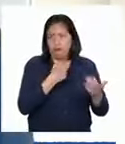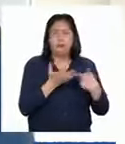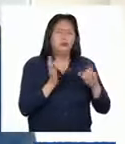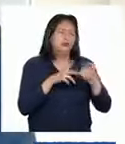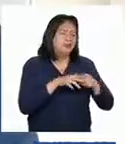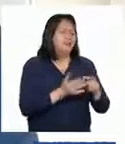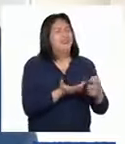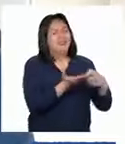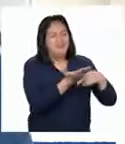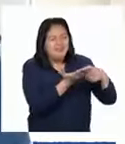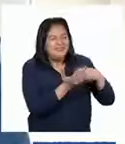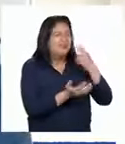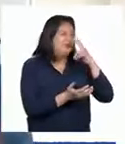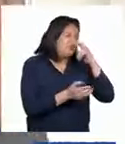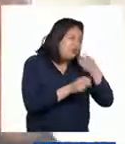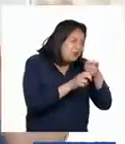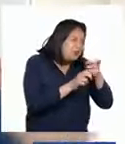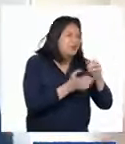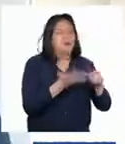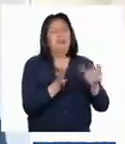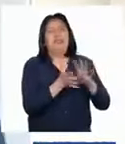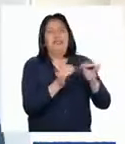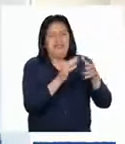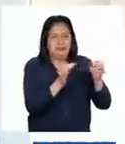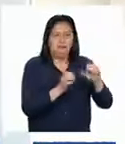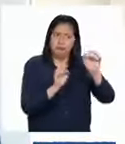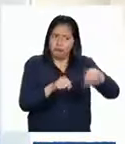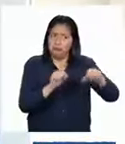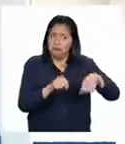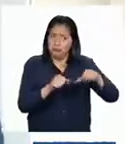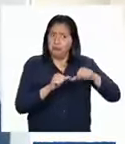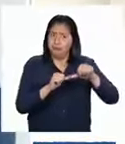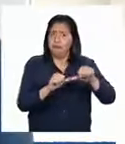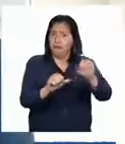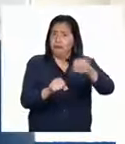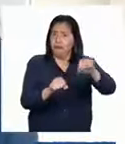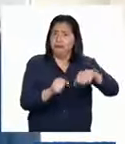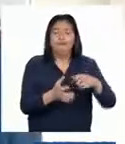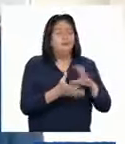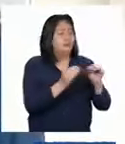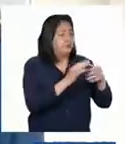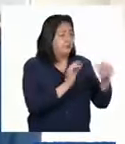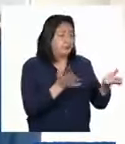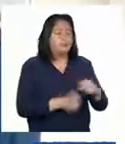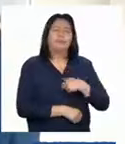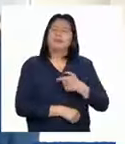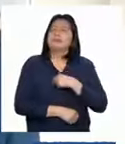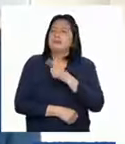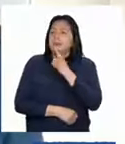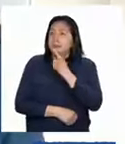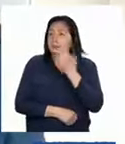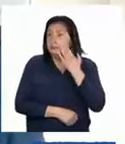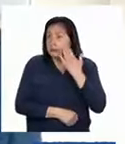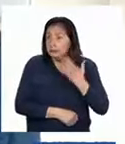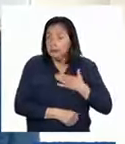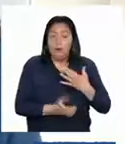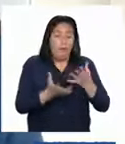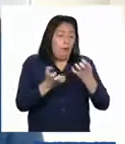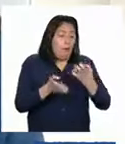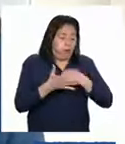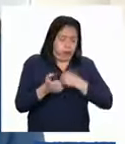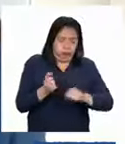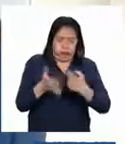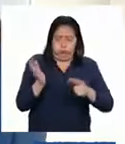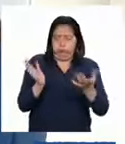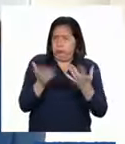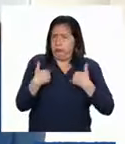comencé con chistes, con revistas, con cuentos y sigo leyendo cuentos. Me encantan los cuentos. Mis papás quisieron que sus hijos